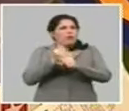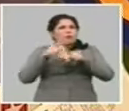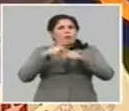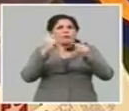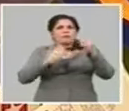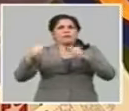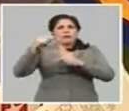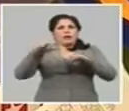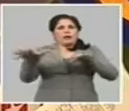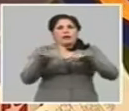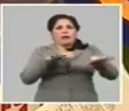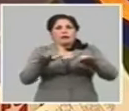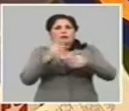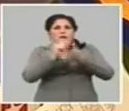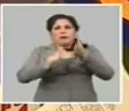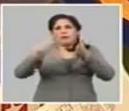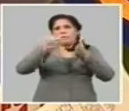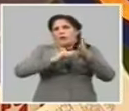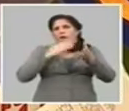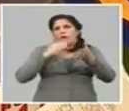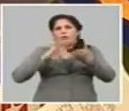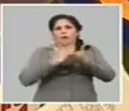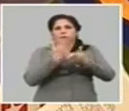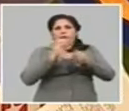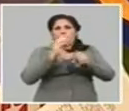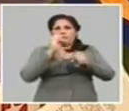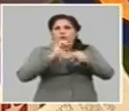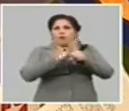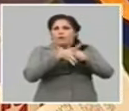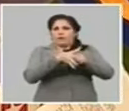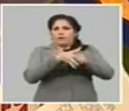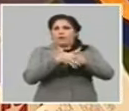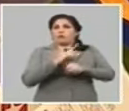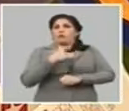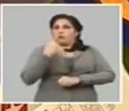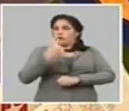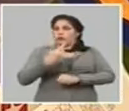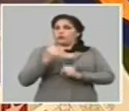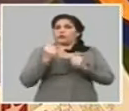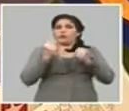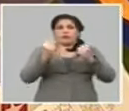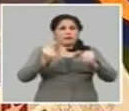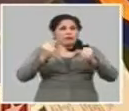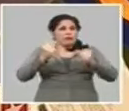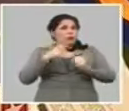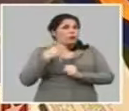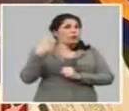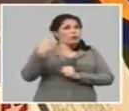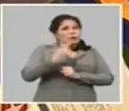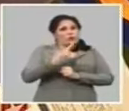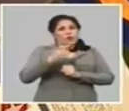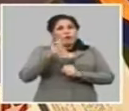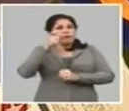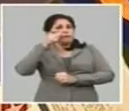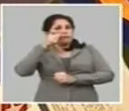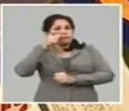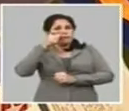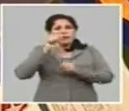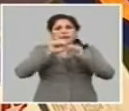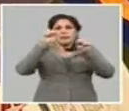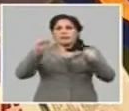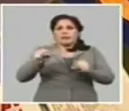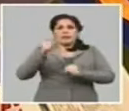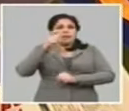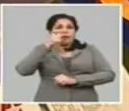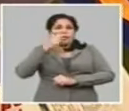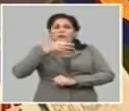principales acciones del plan de enfrentamiento hemos estado intensificando todo el sistema de vigilancia como se ha